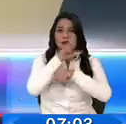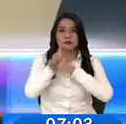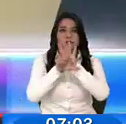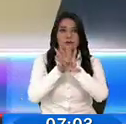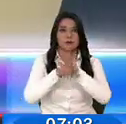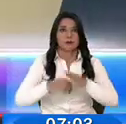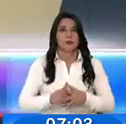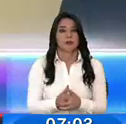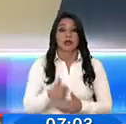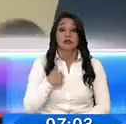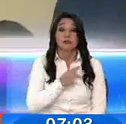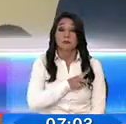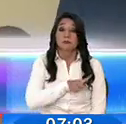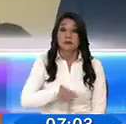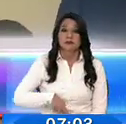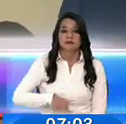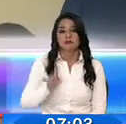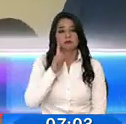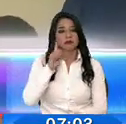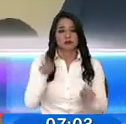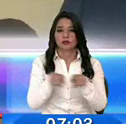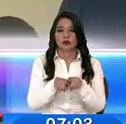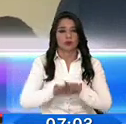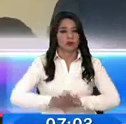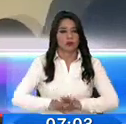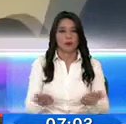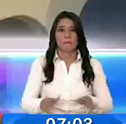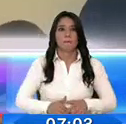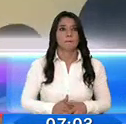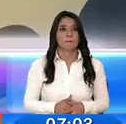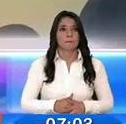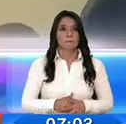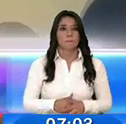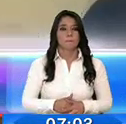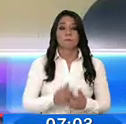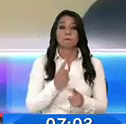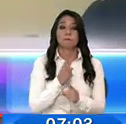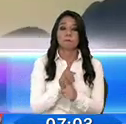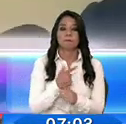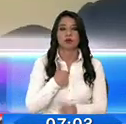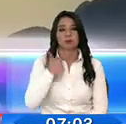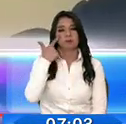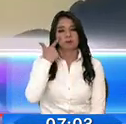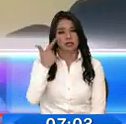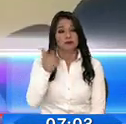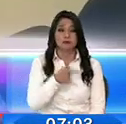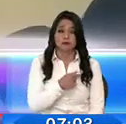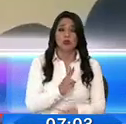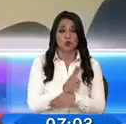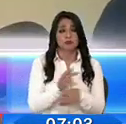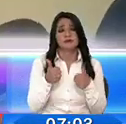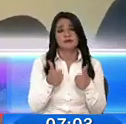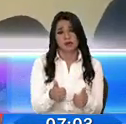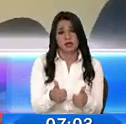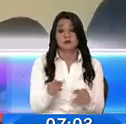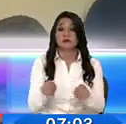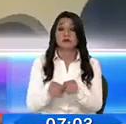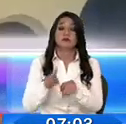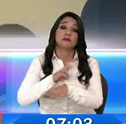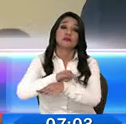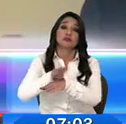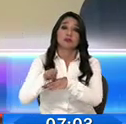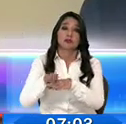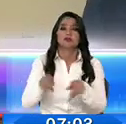yo en lo personal no estoy de acuerdo con eso y creo que sí es útil como tal más allá de la superintendencia